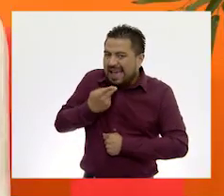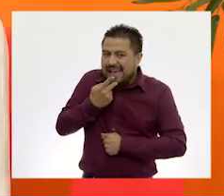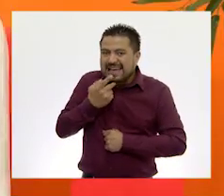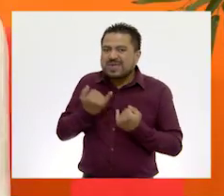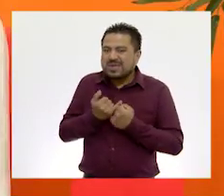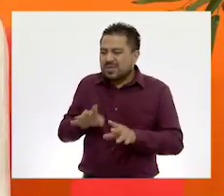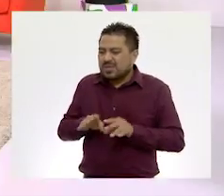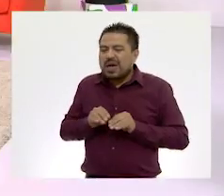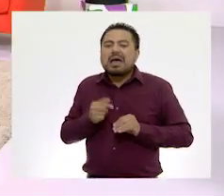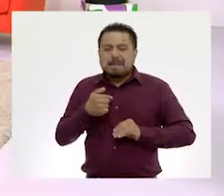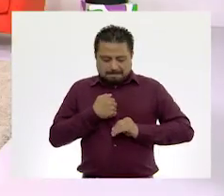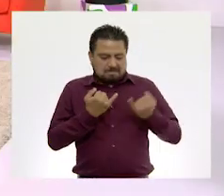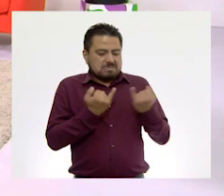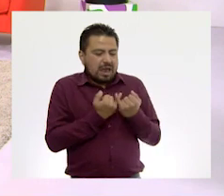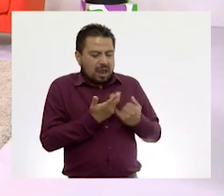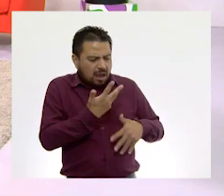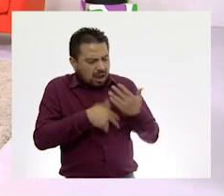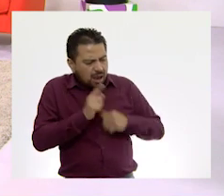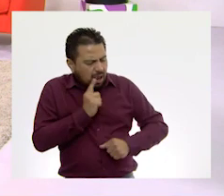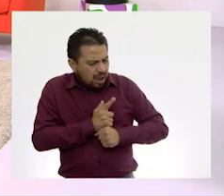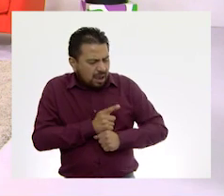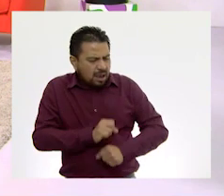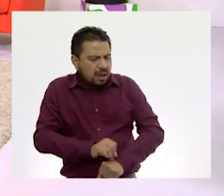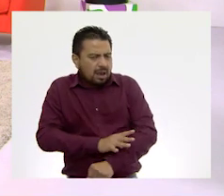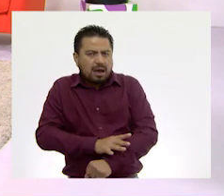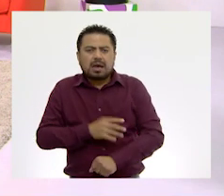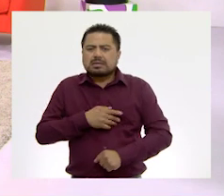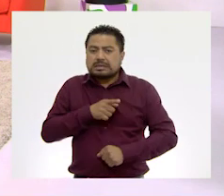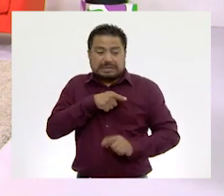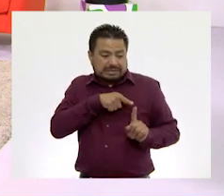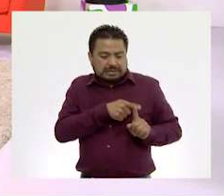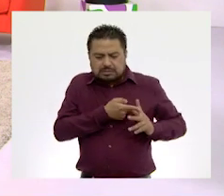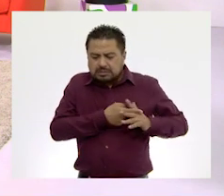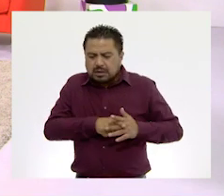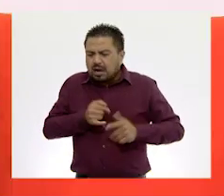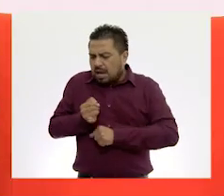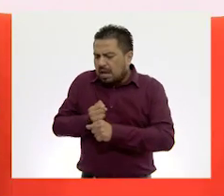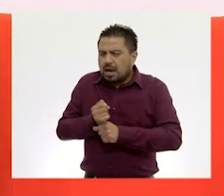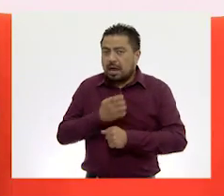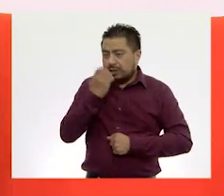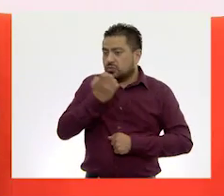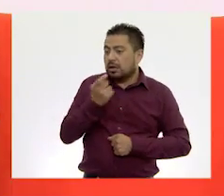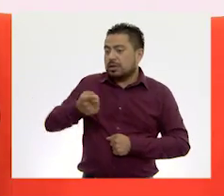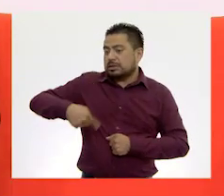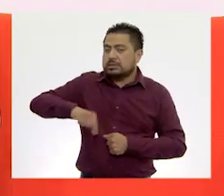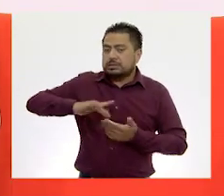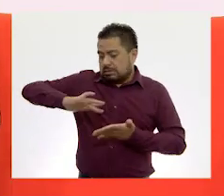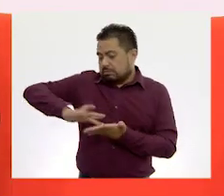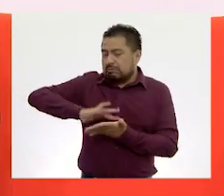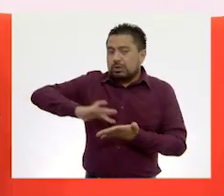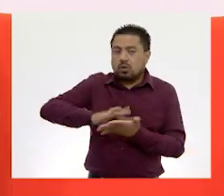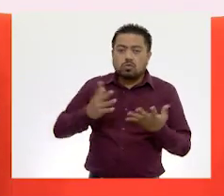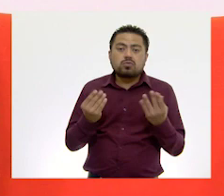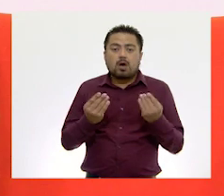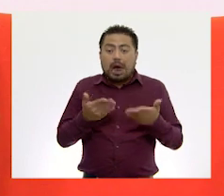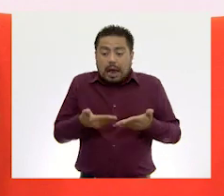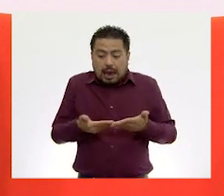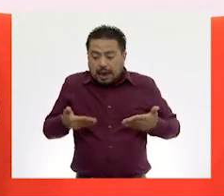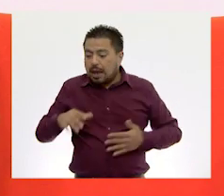indescriptible. A partir de ese momento me puse a investigar. En la escuela nos han apoyado mucho. Desde entonces hay hasta